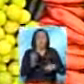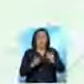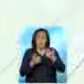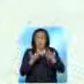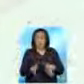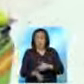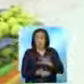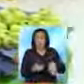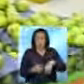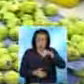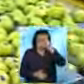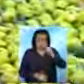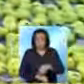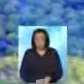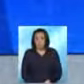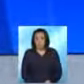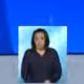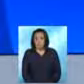país.